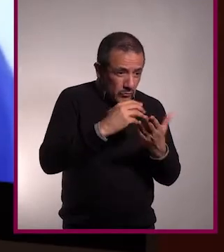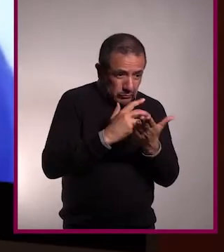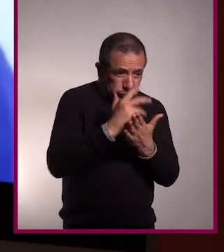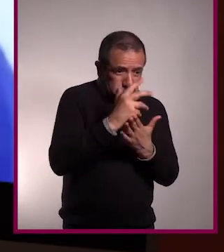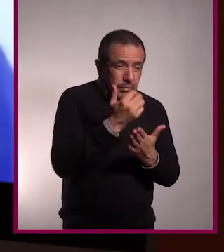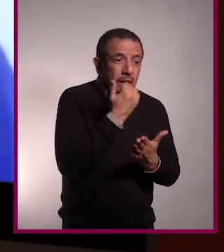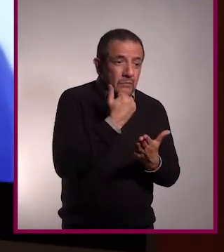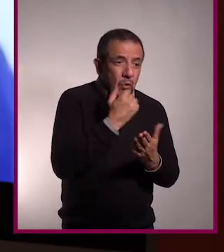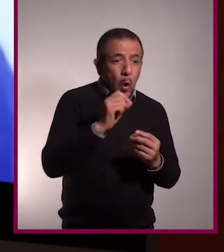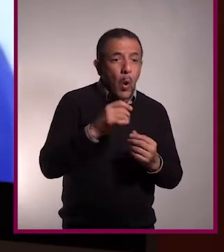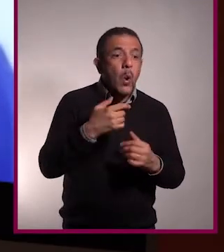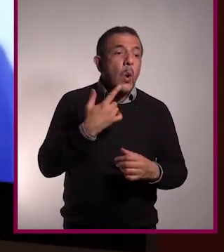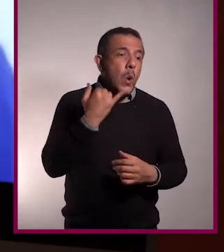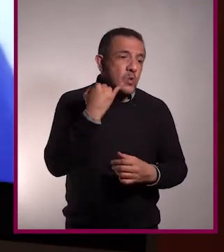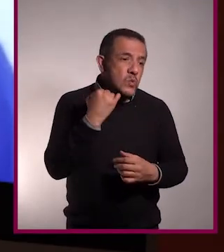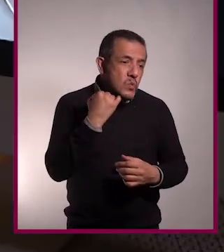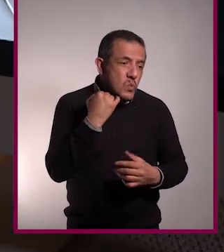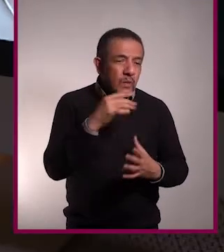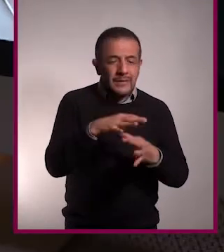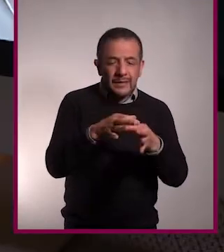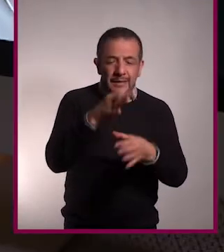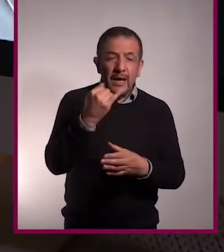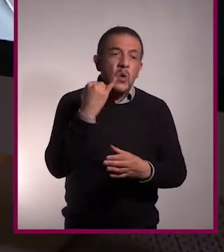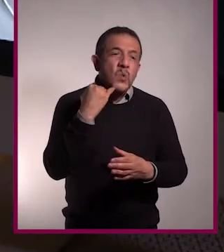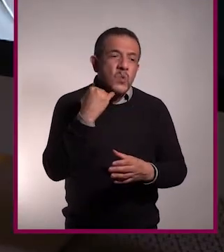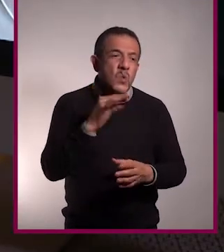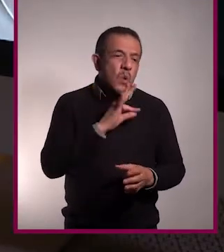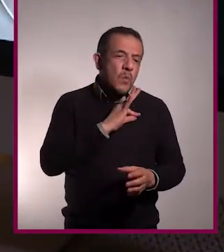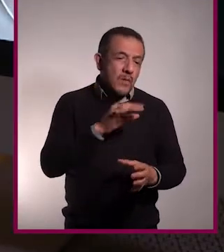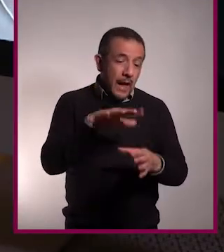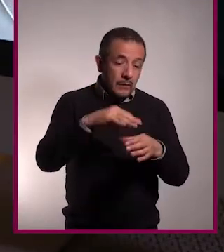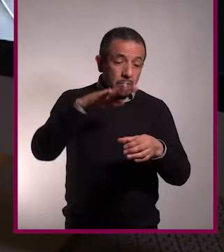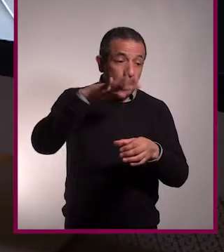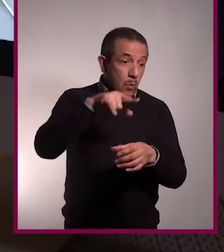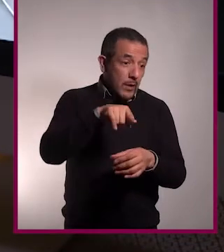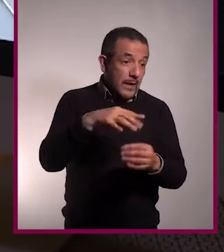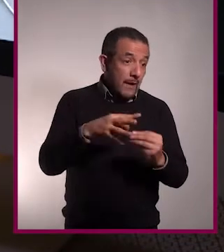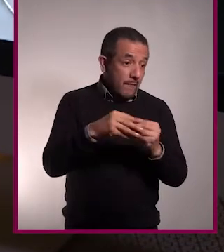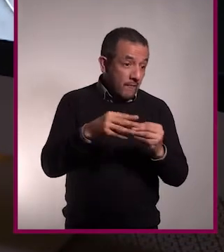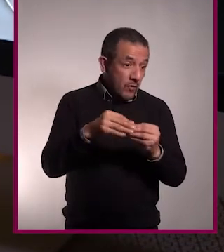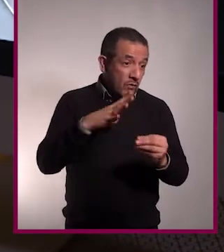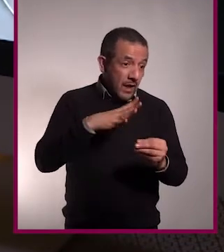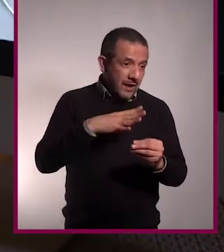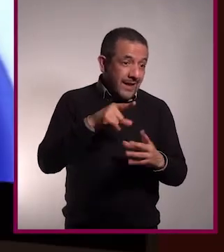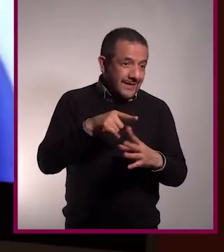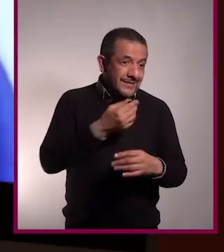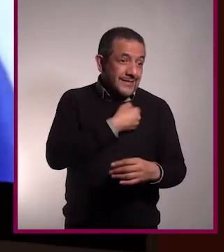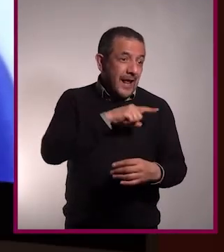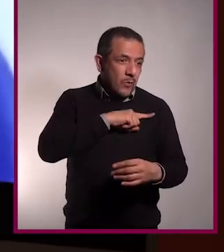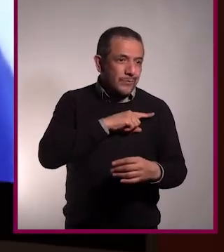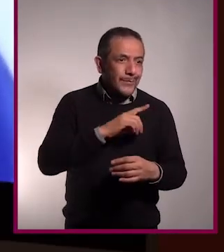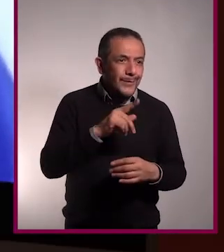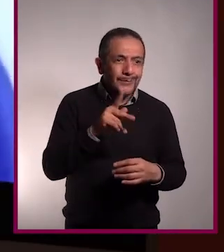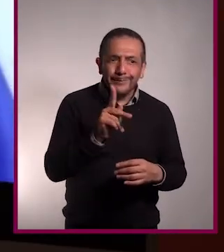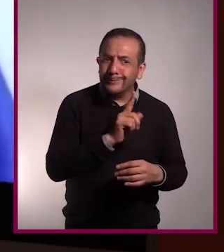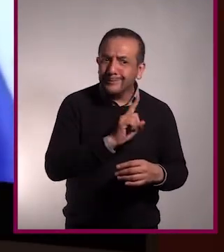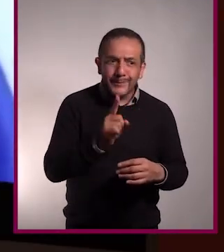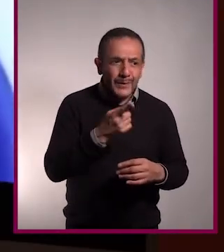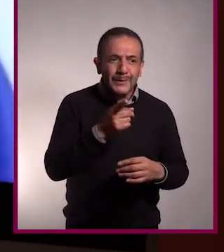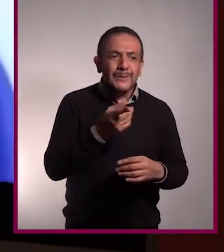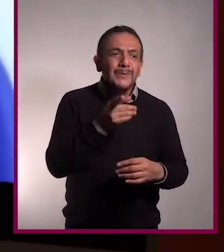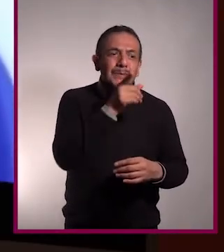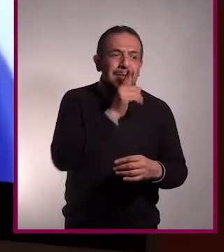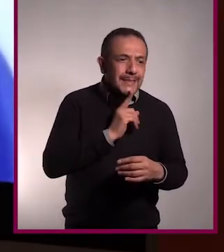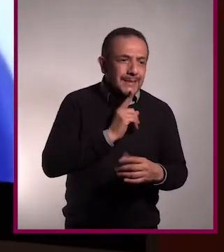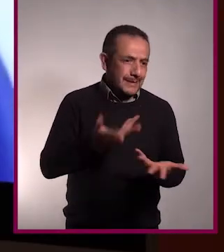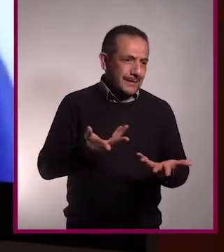muy conscientes de que un refresco puede ser muy alto en calorías, muy alto en azúcar, o los jugos. Pensamos que por ser un jugo envasado y que porque viene de